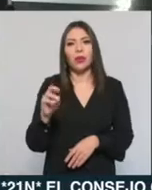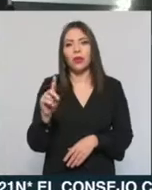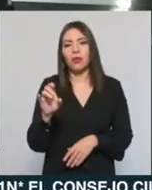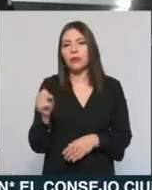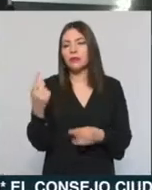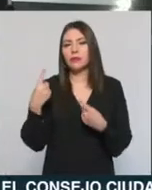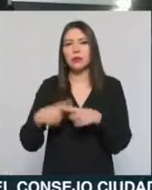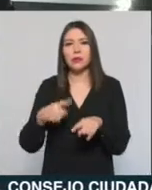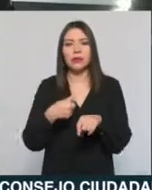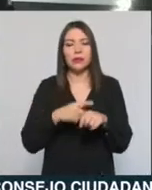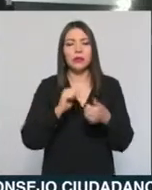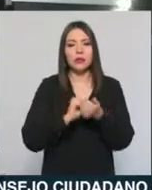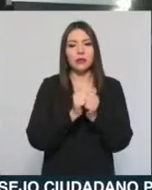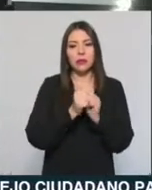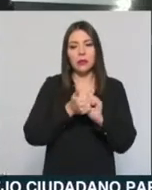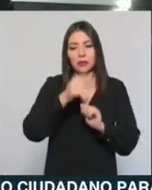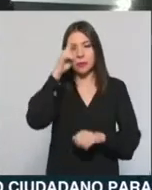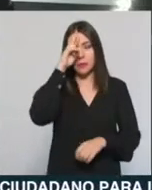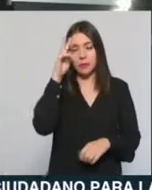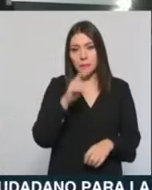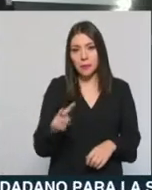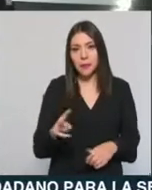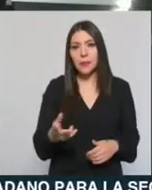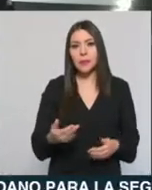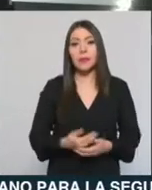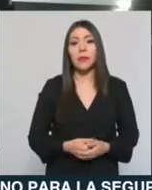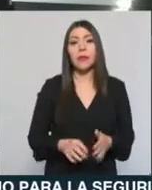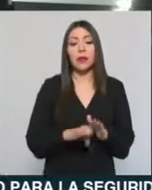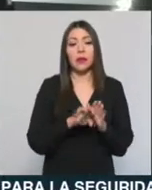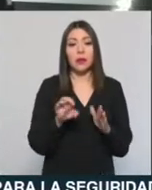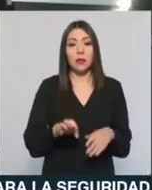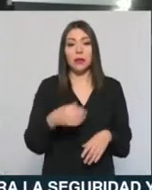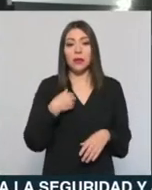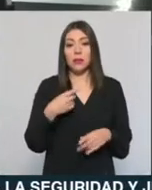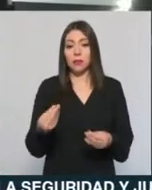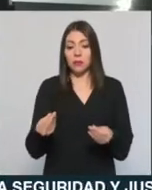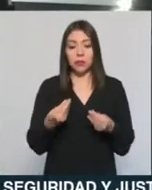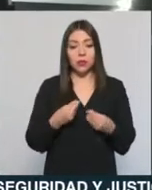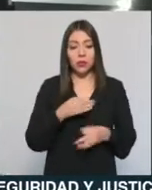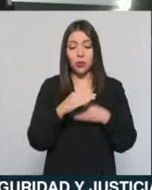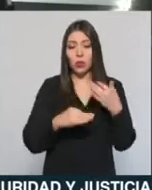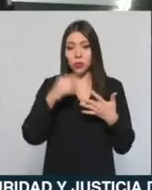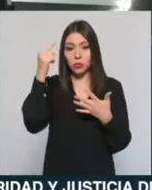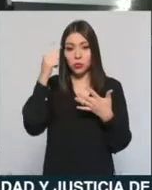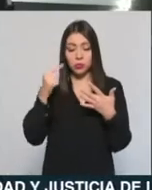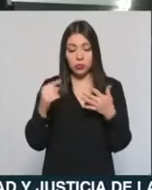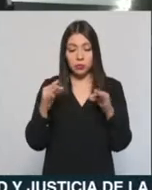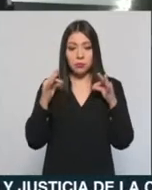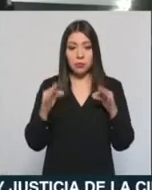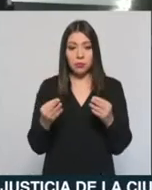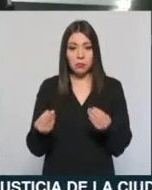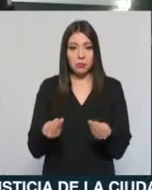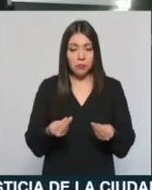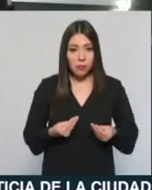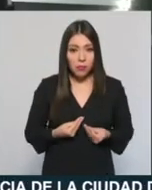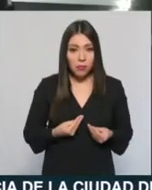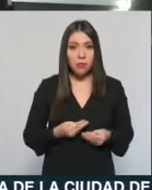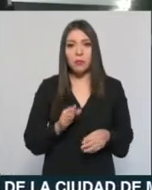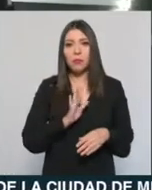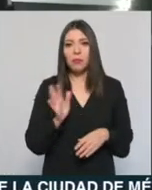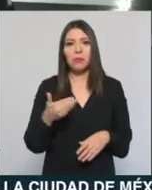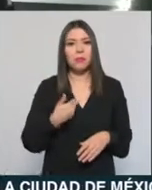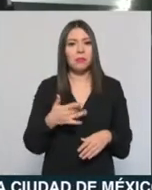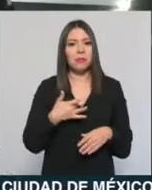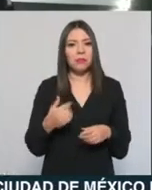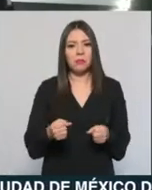van complicando el cuadro. Uh-huh. Entonces, mientras a mí me traigan toda la documentación, aquí Yo se los aseguro, se